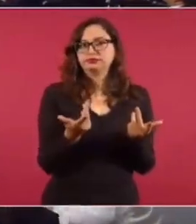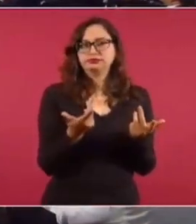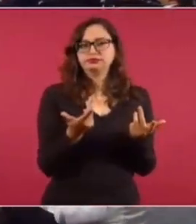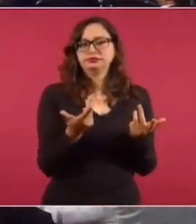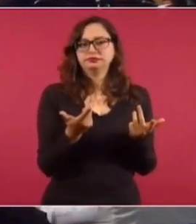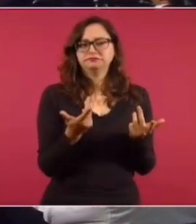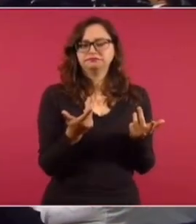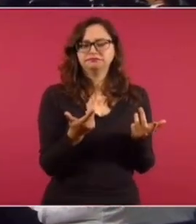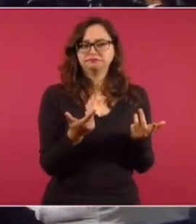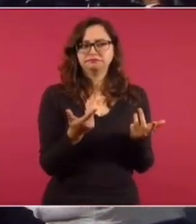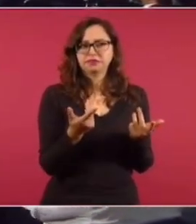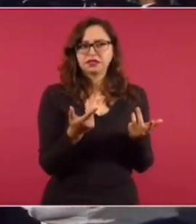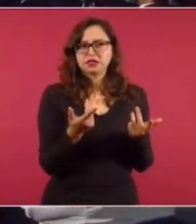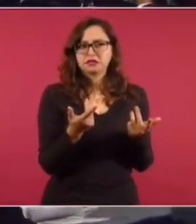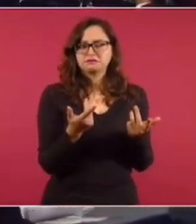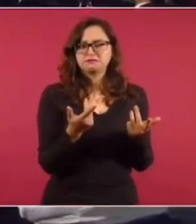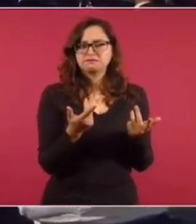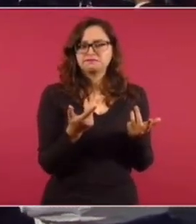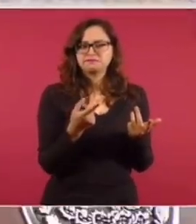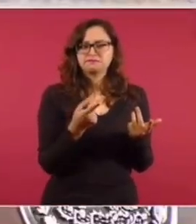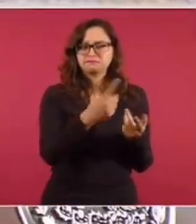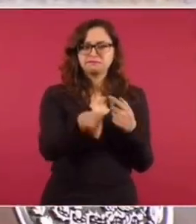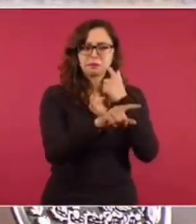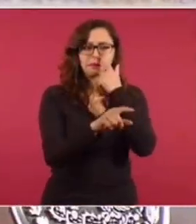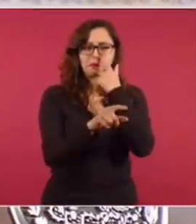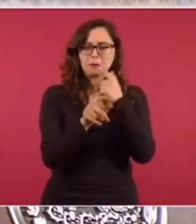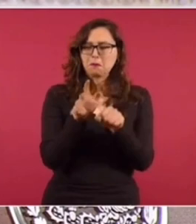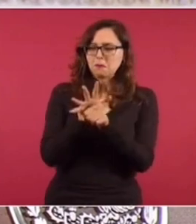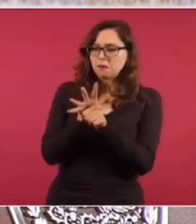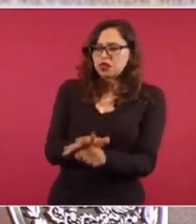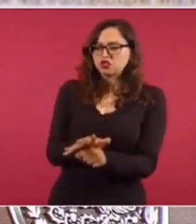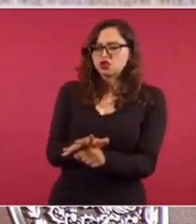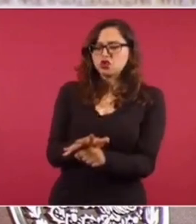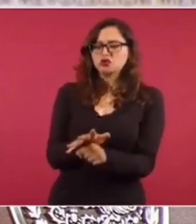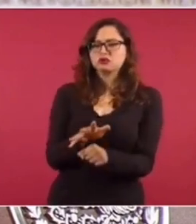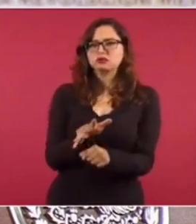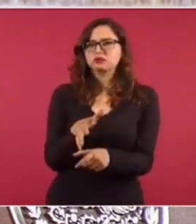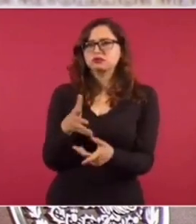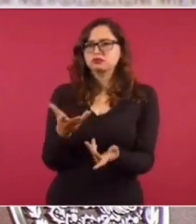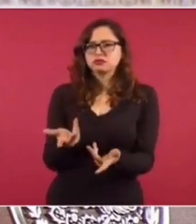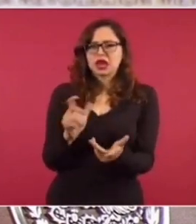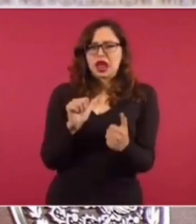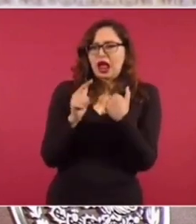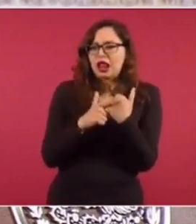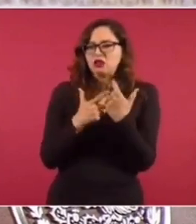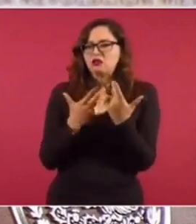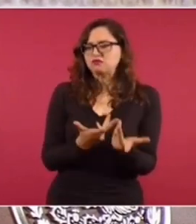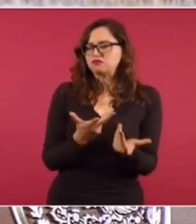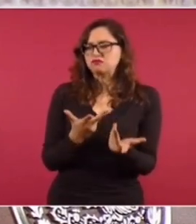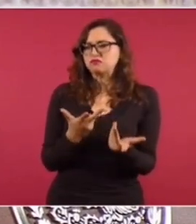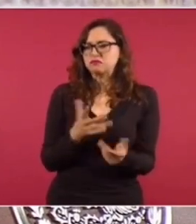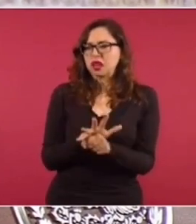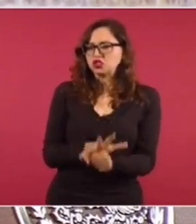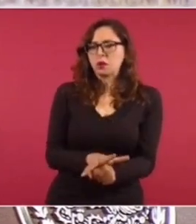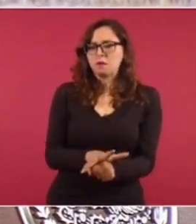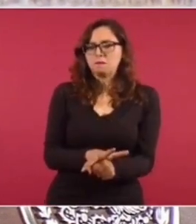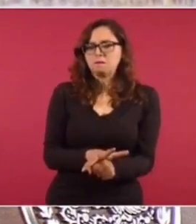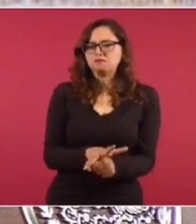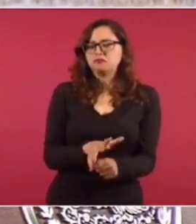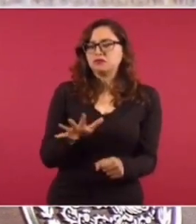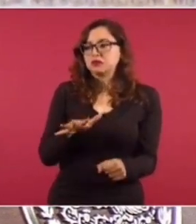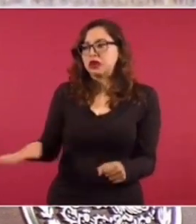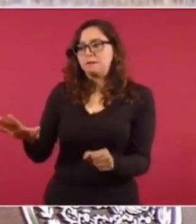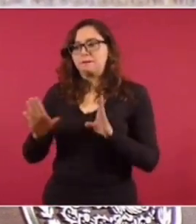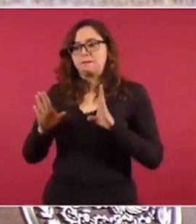organizada, esté presionando para que el ejército y la marina no